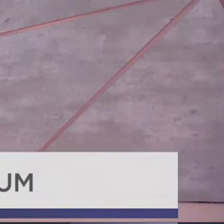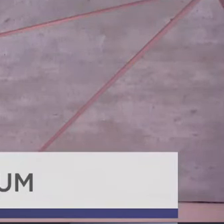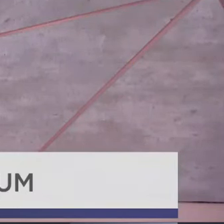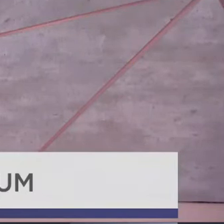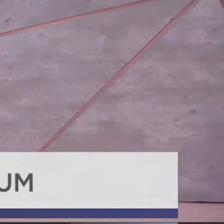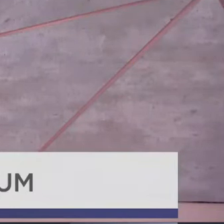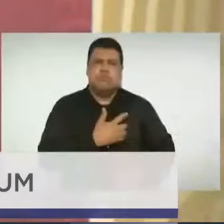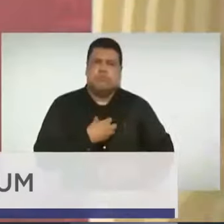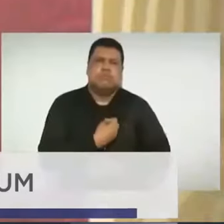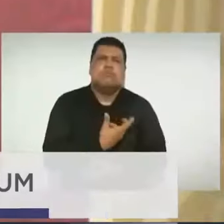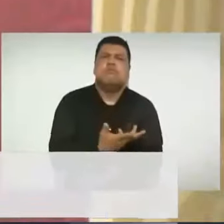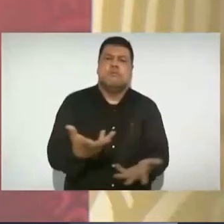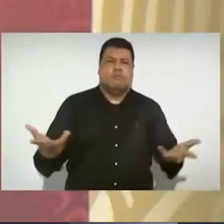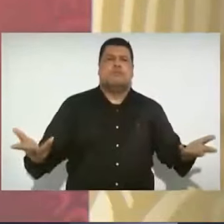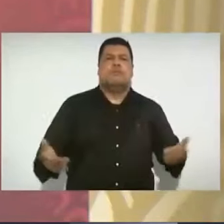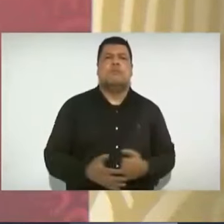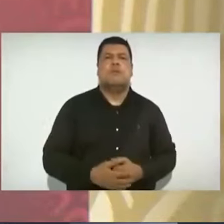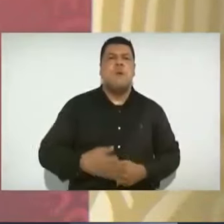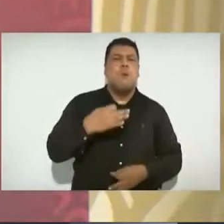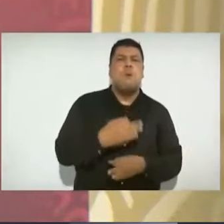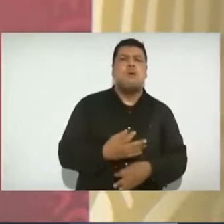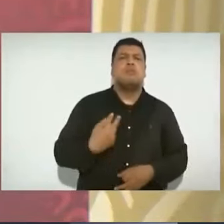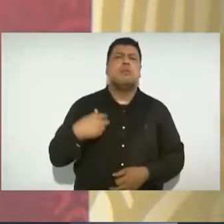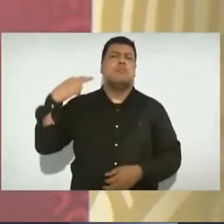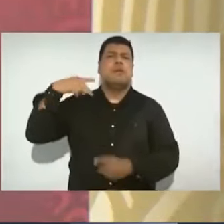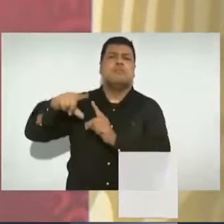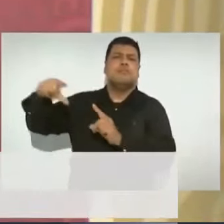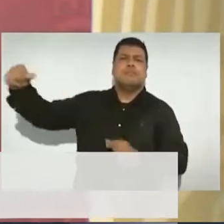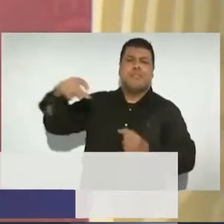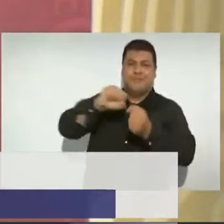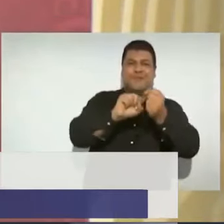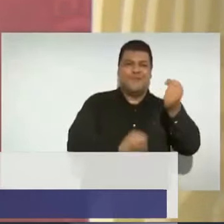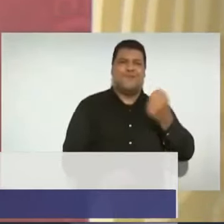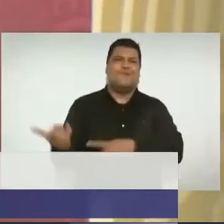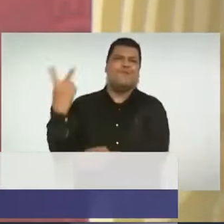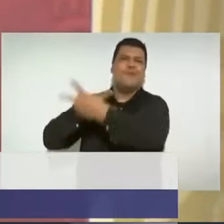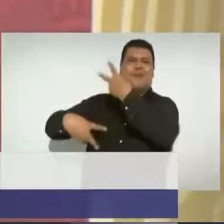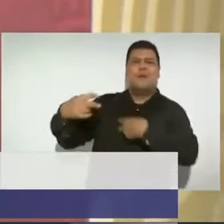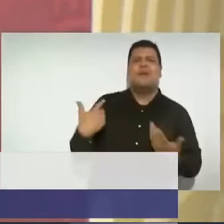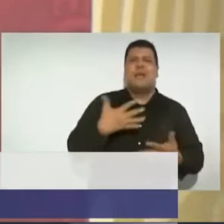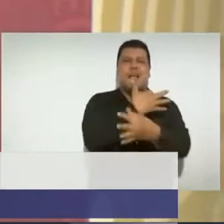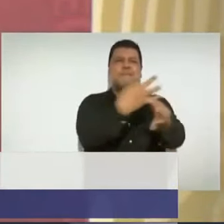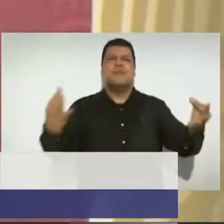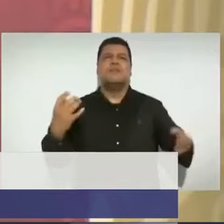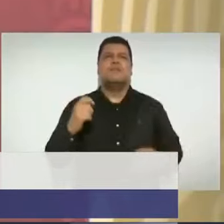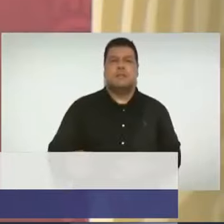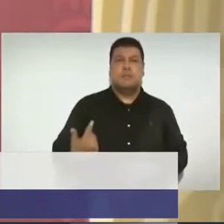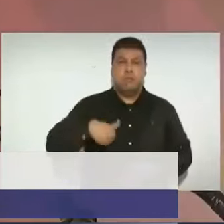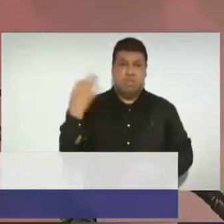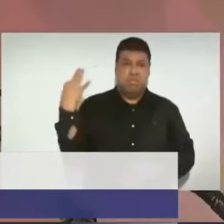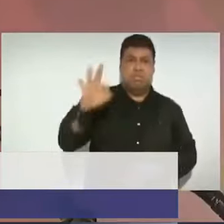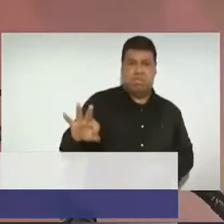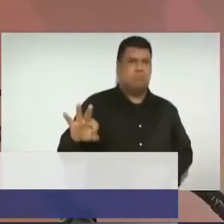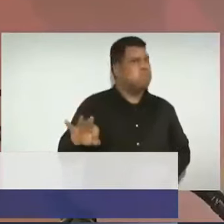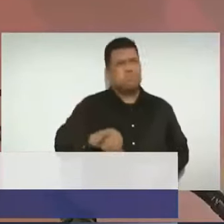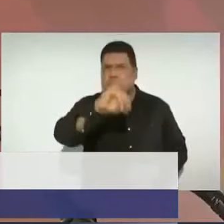Sheinbaum. Hoy vengo aquí a Veracruz, al sur de Veracruz, a decirles que no vamos a traicionar, que